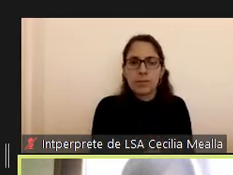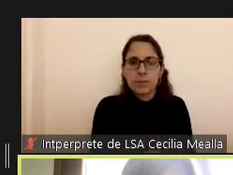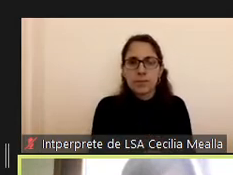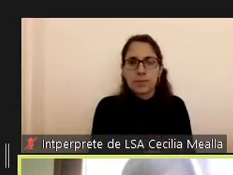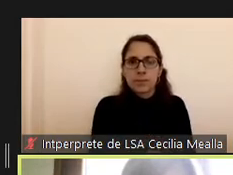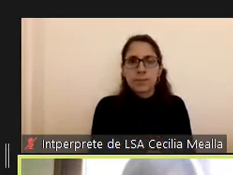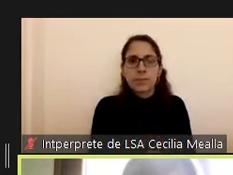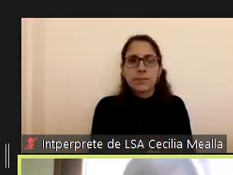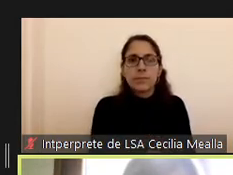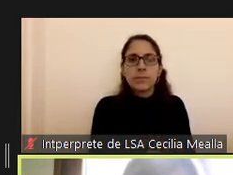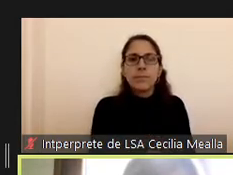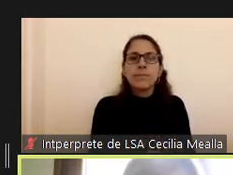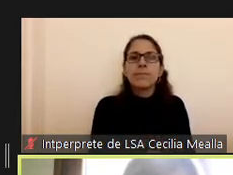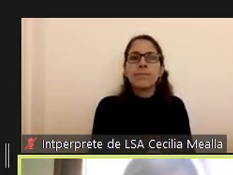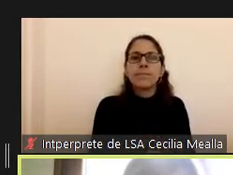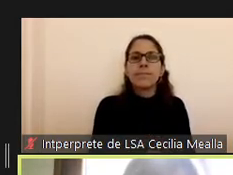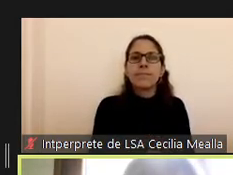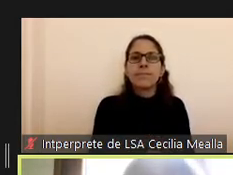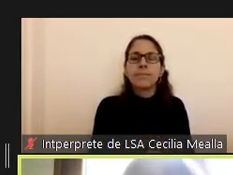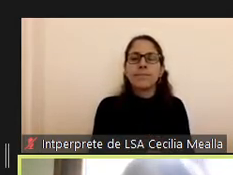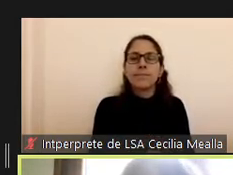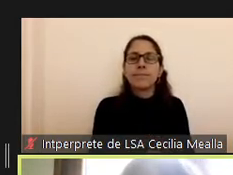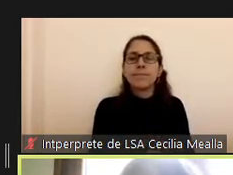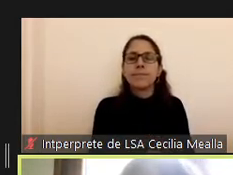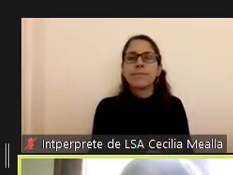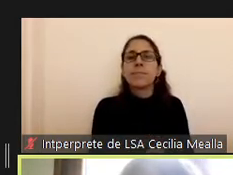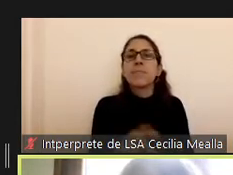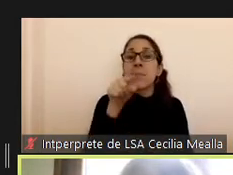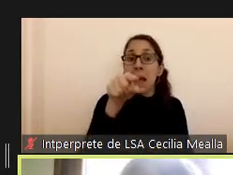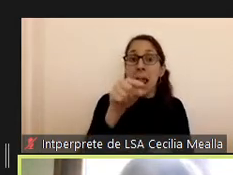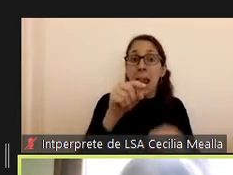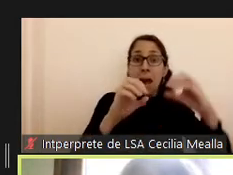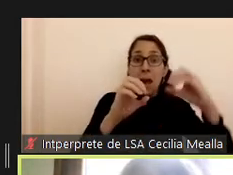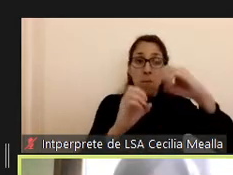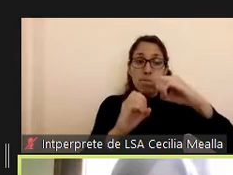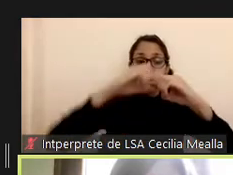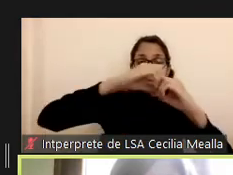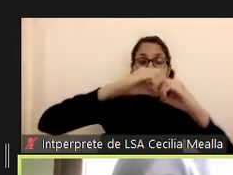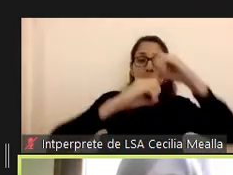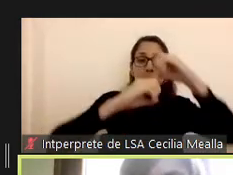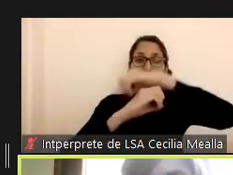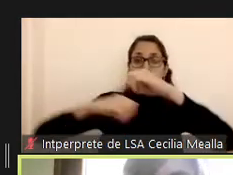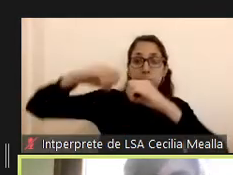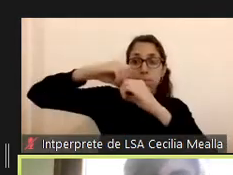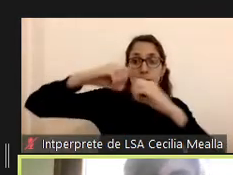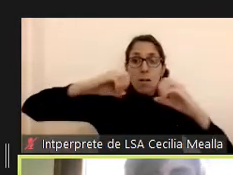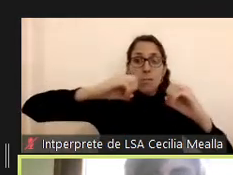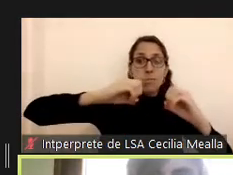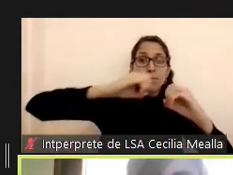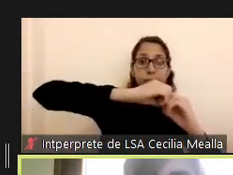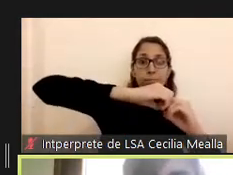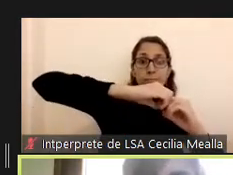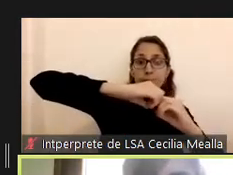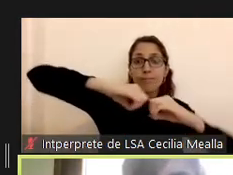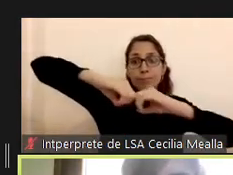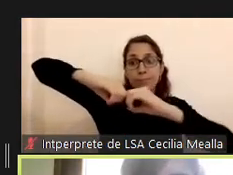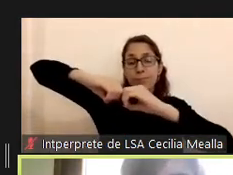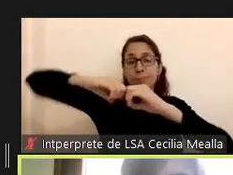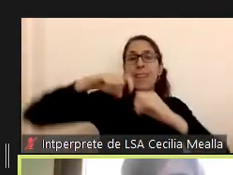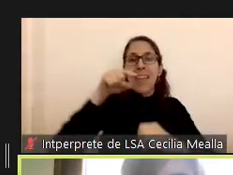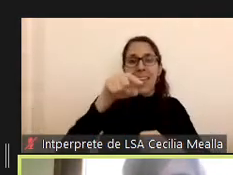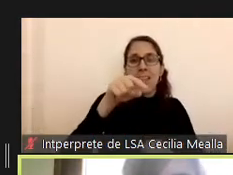Bueno, y entonces, acá por ejemplo son diplococos, porque son dos cocos juntos, en